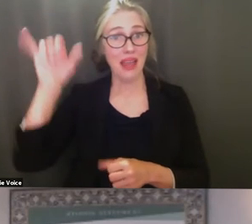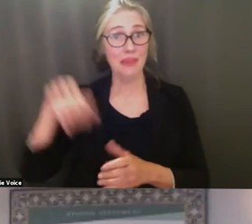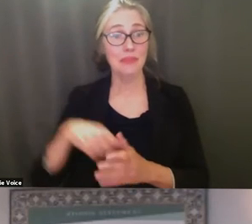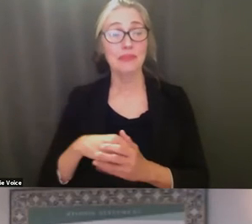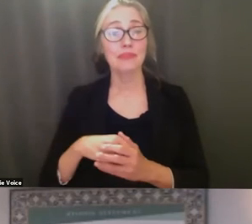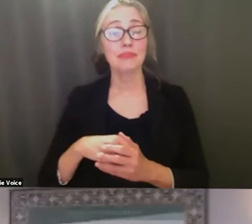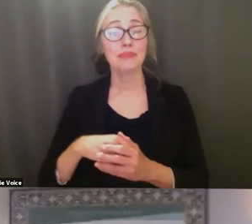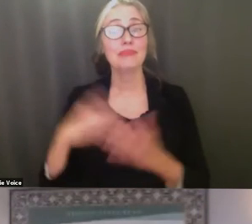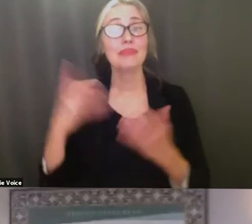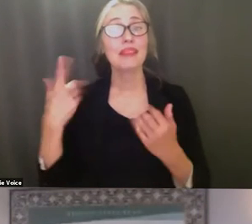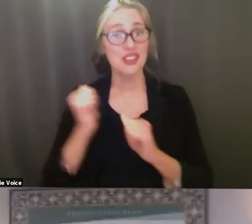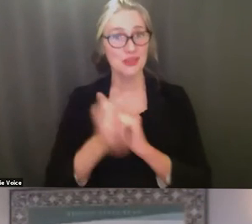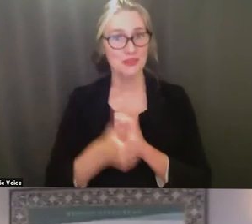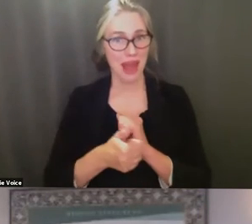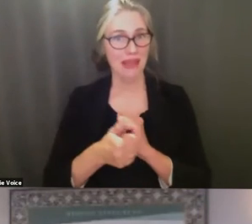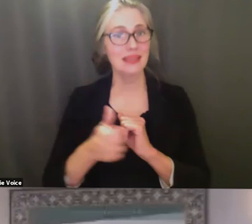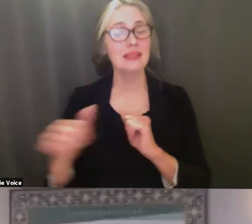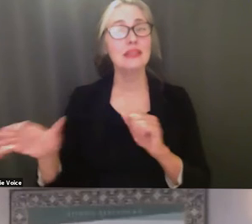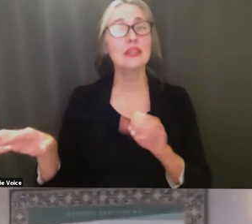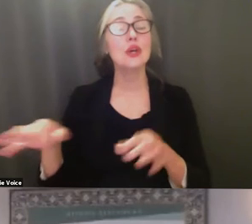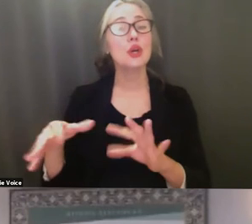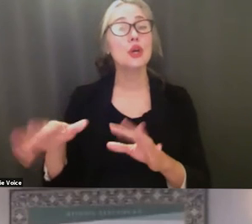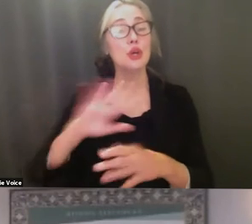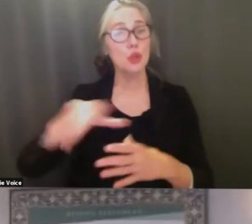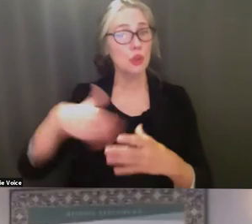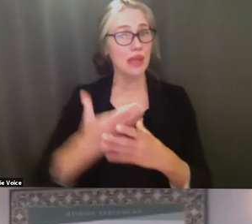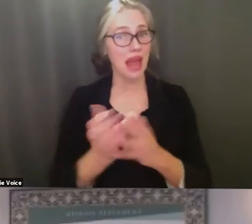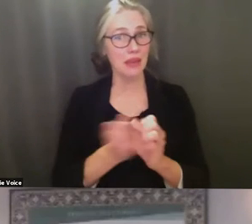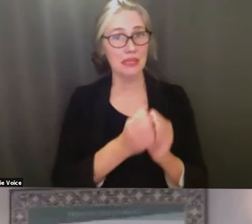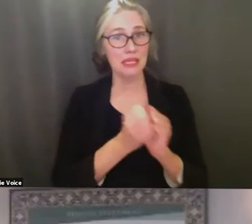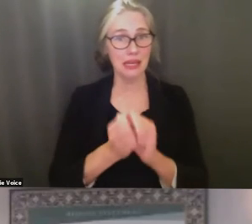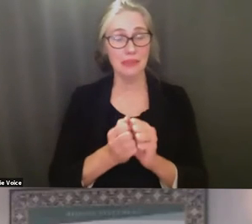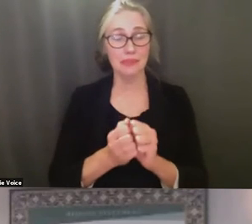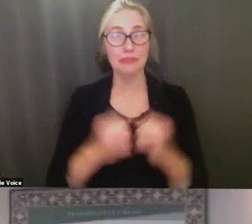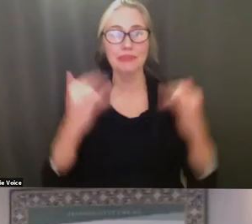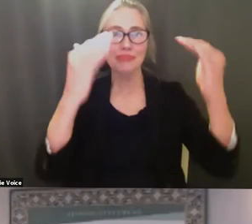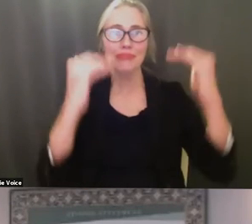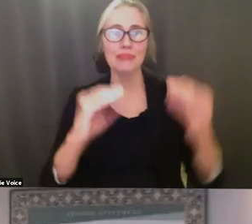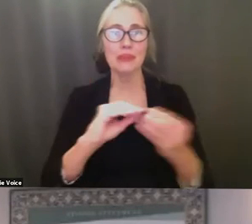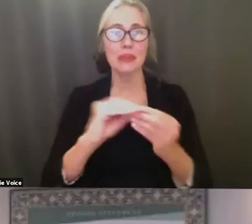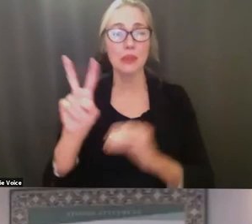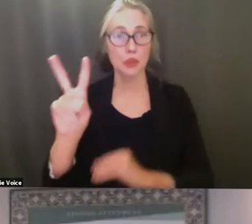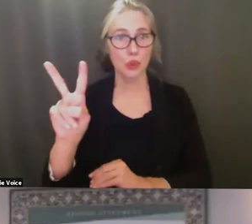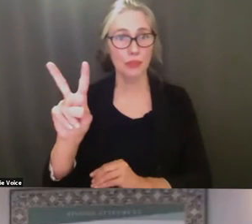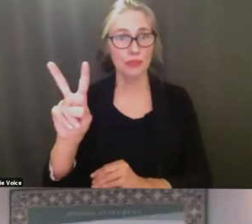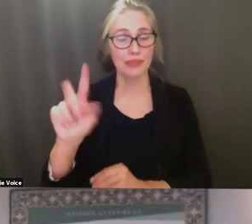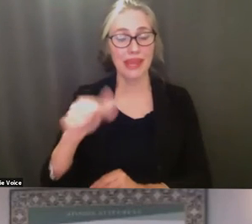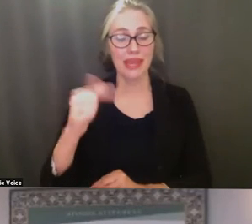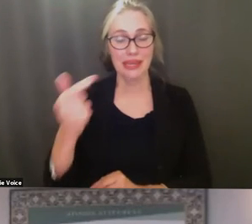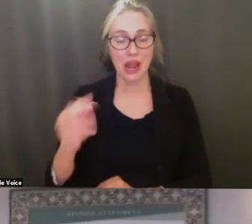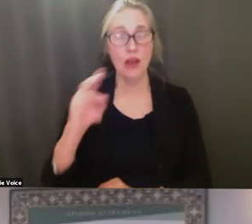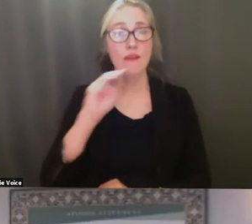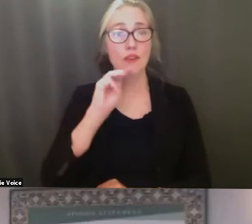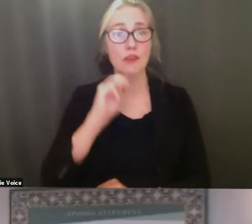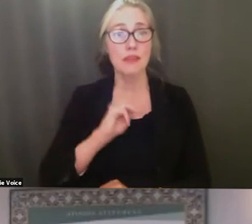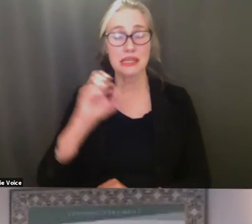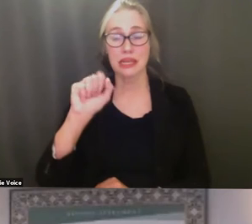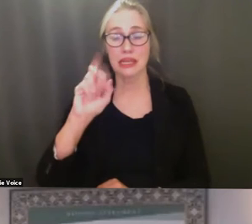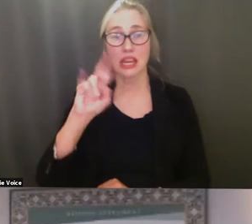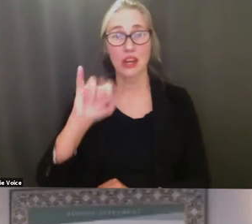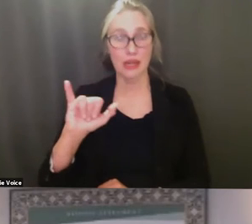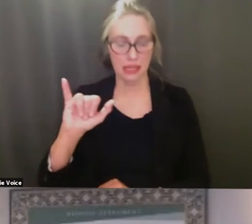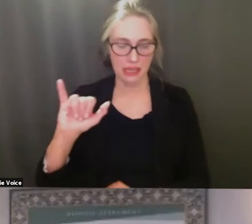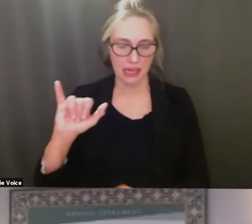La moción se aprueba por unanimidad. Ahora pasamos a la acción 2 y con esto le doy el uso de la voz a la señora Carrie